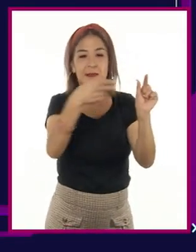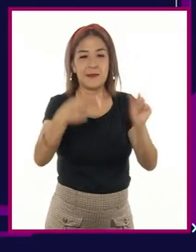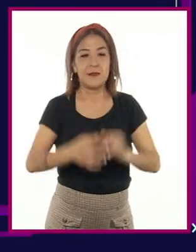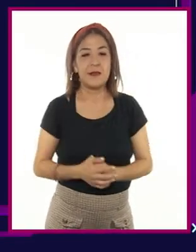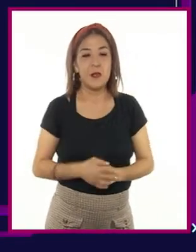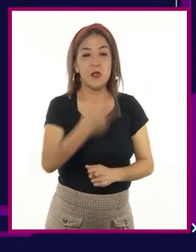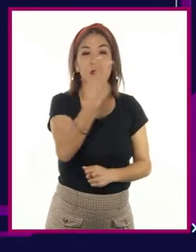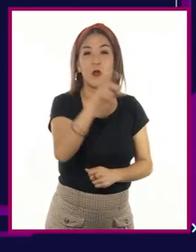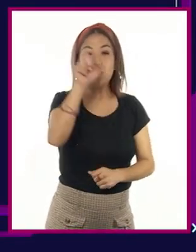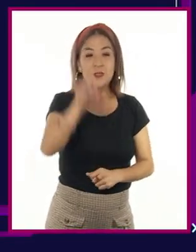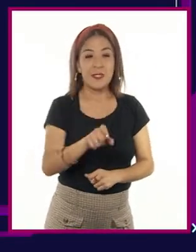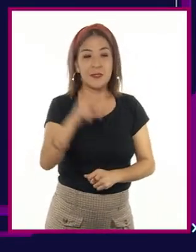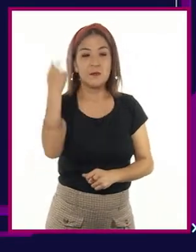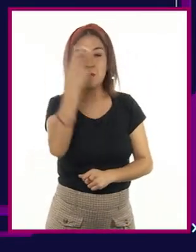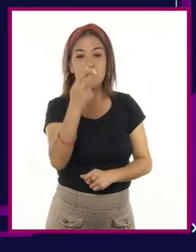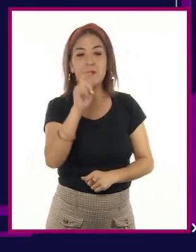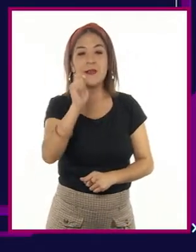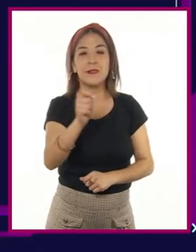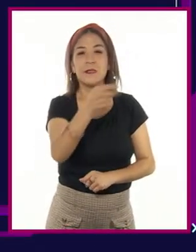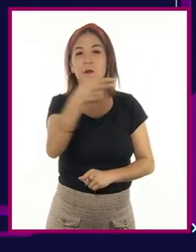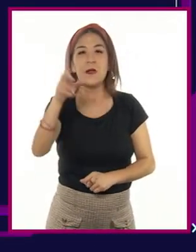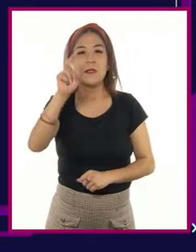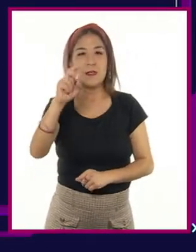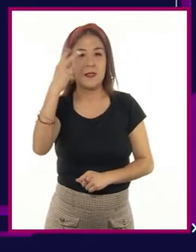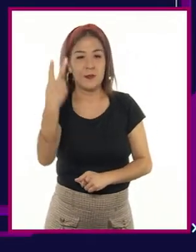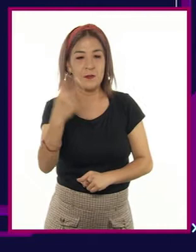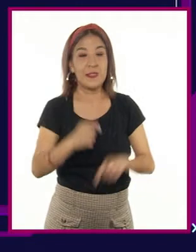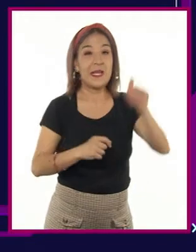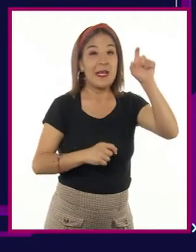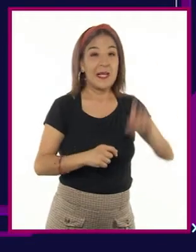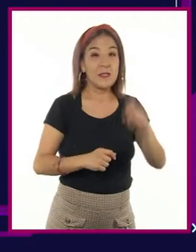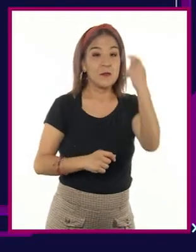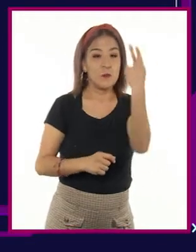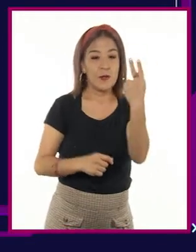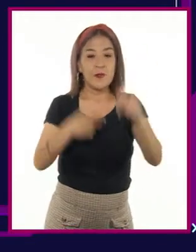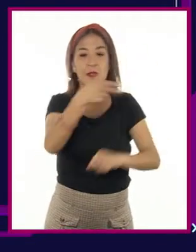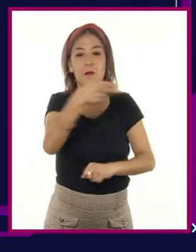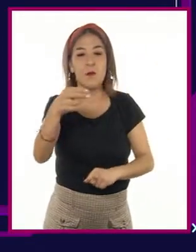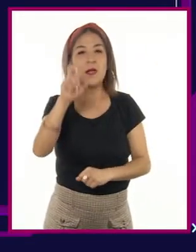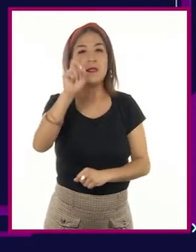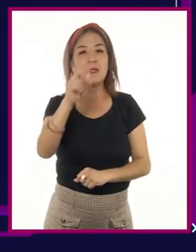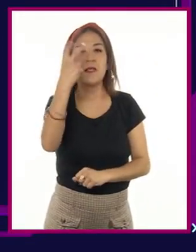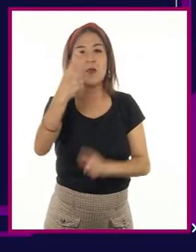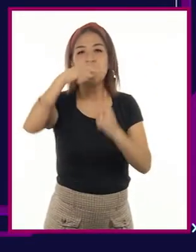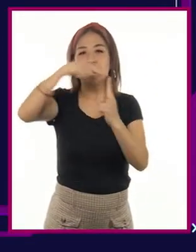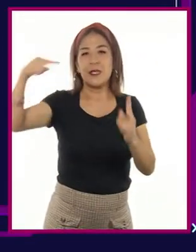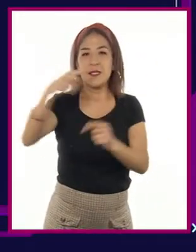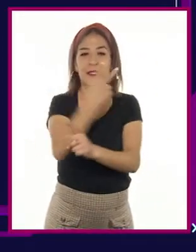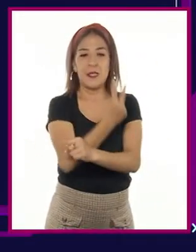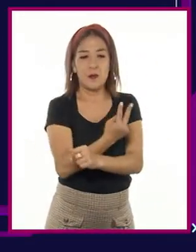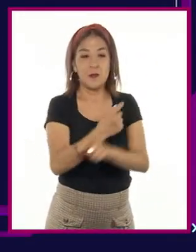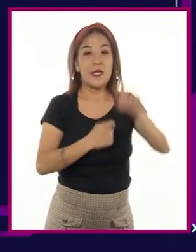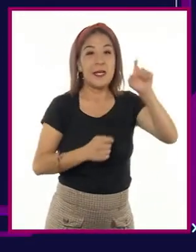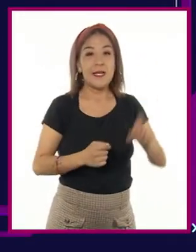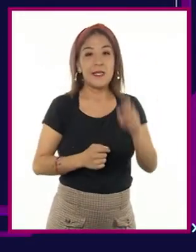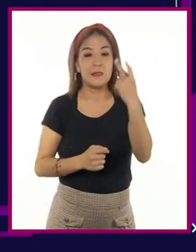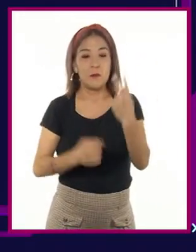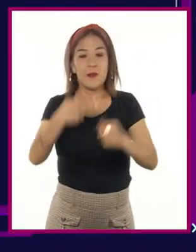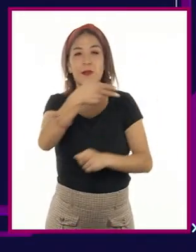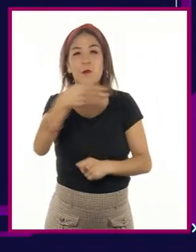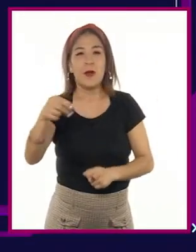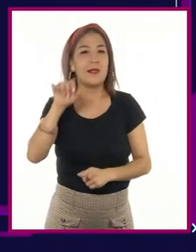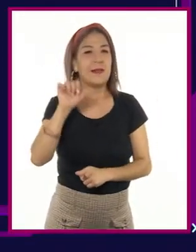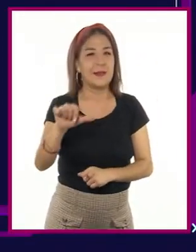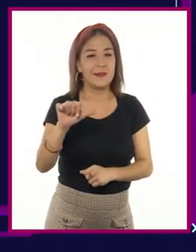es igual a 32 x cuadrada es igual a 32 entre 2 x cuadrada es igual